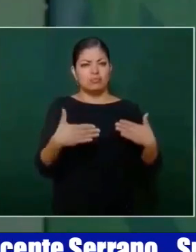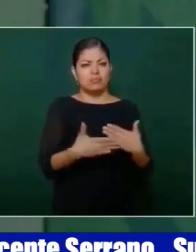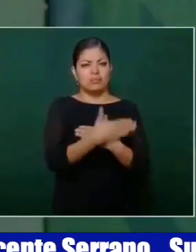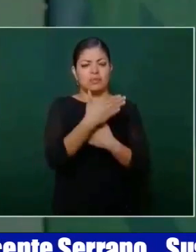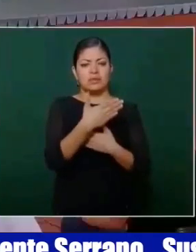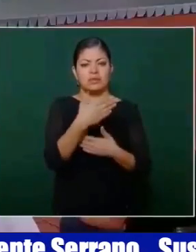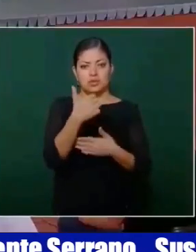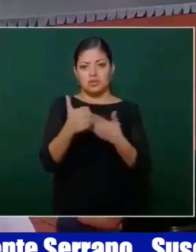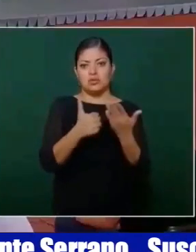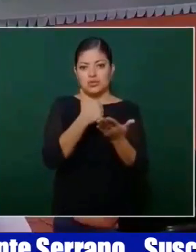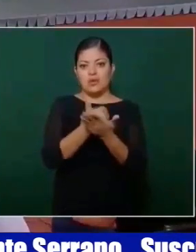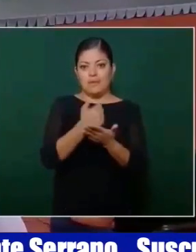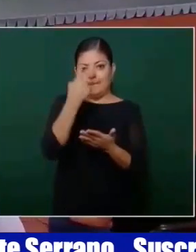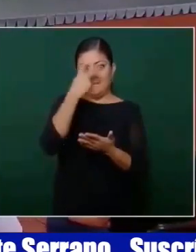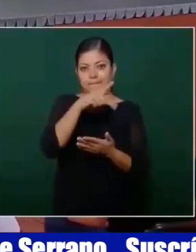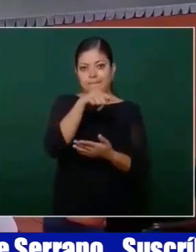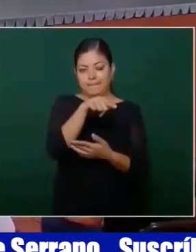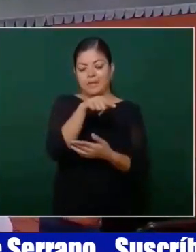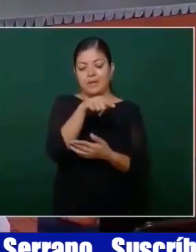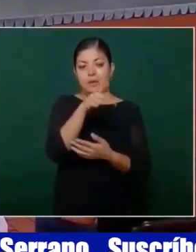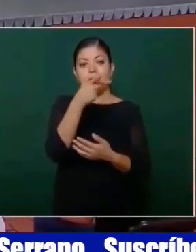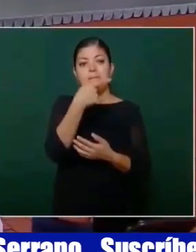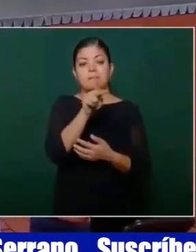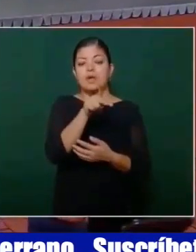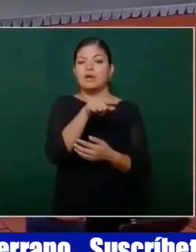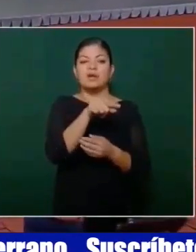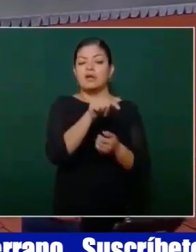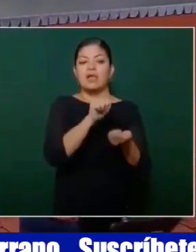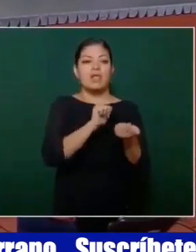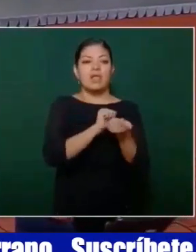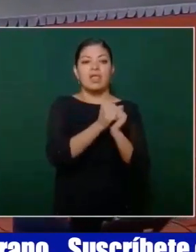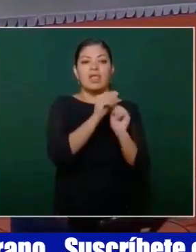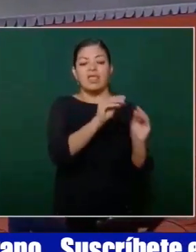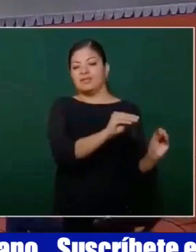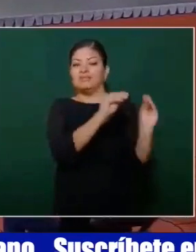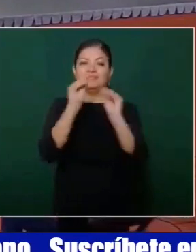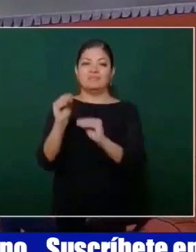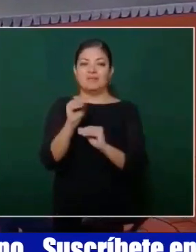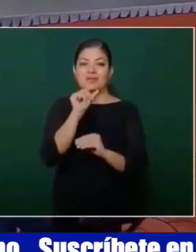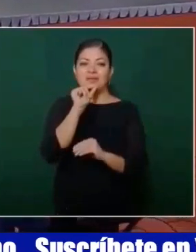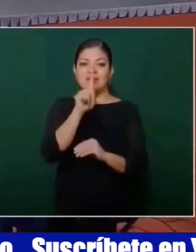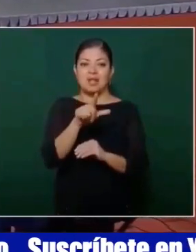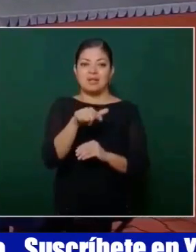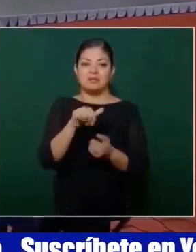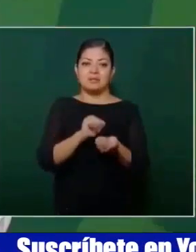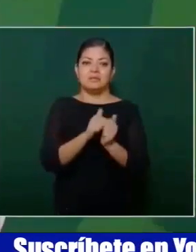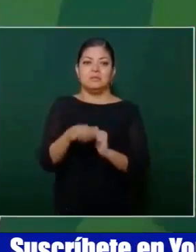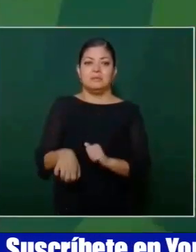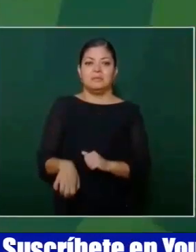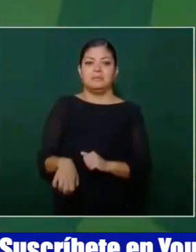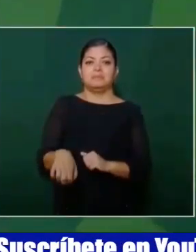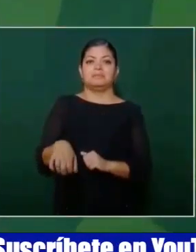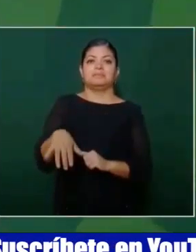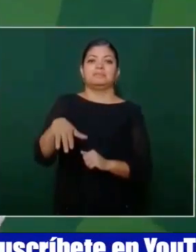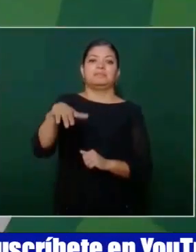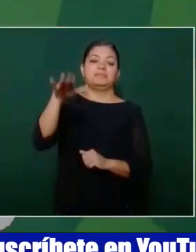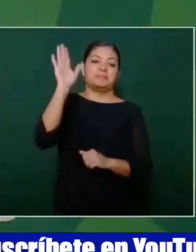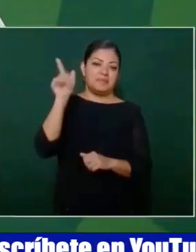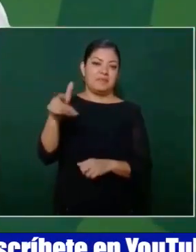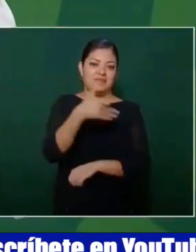de México, pero escogió Jalisco para vivir con su familia.